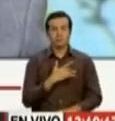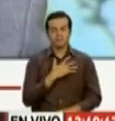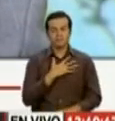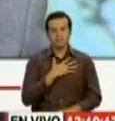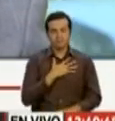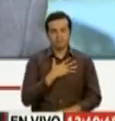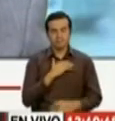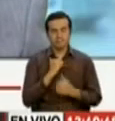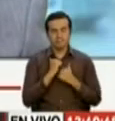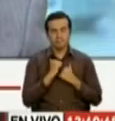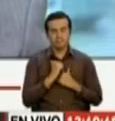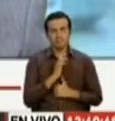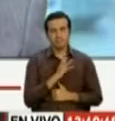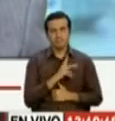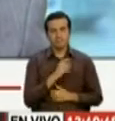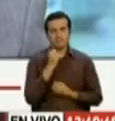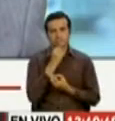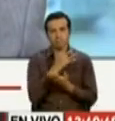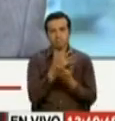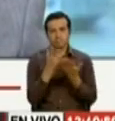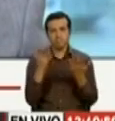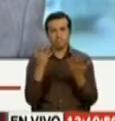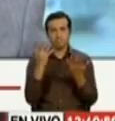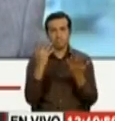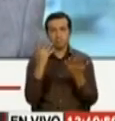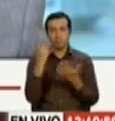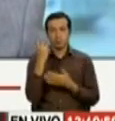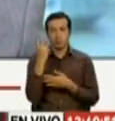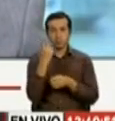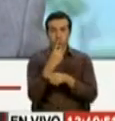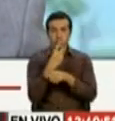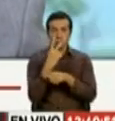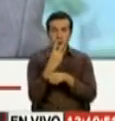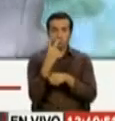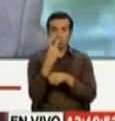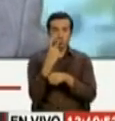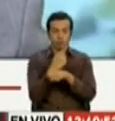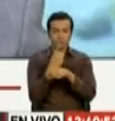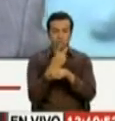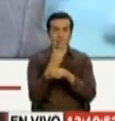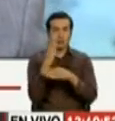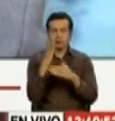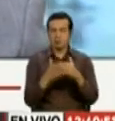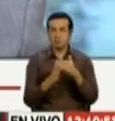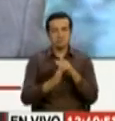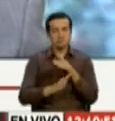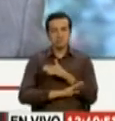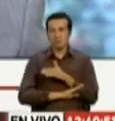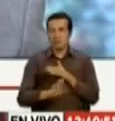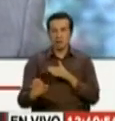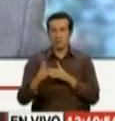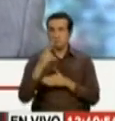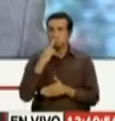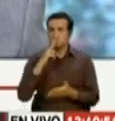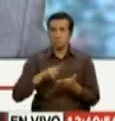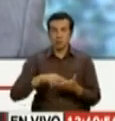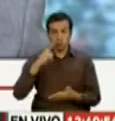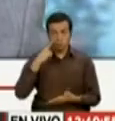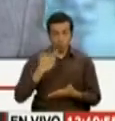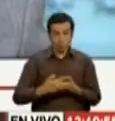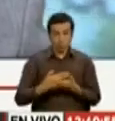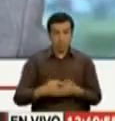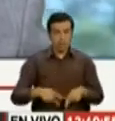pesar, lamento informar que se han cumplido las 12 horas de plazo establecido. No hemos recibido pruebas de